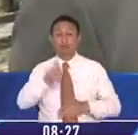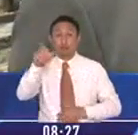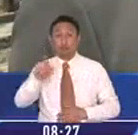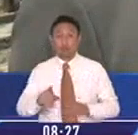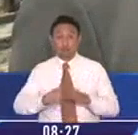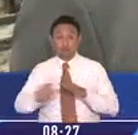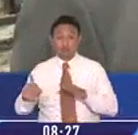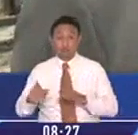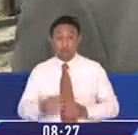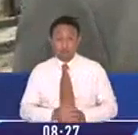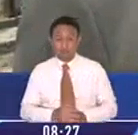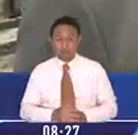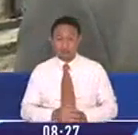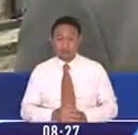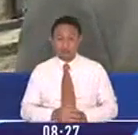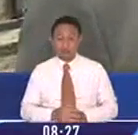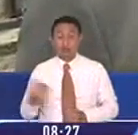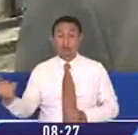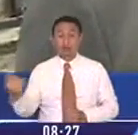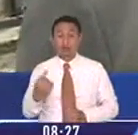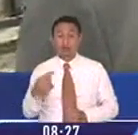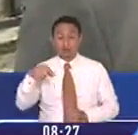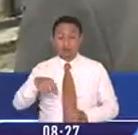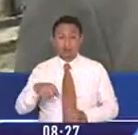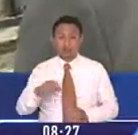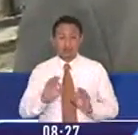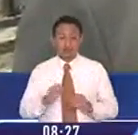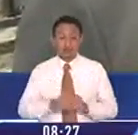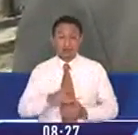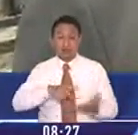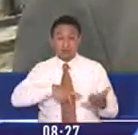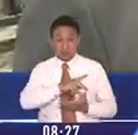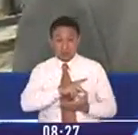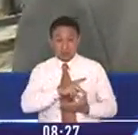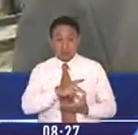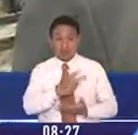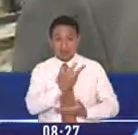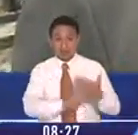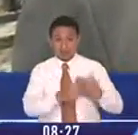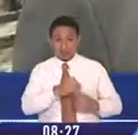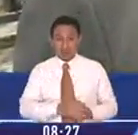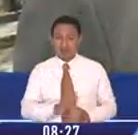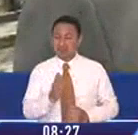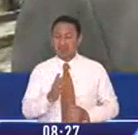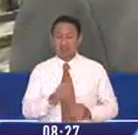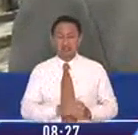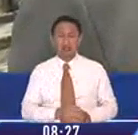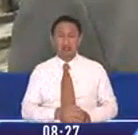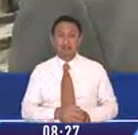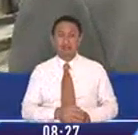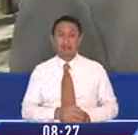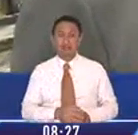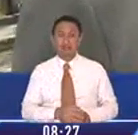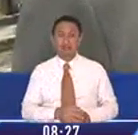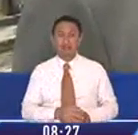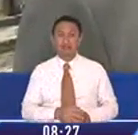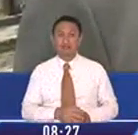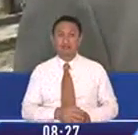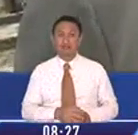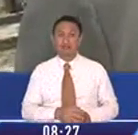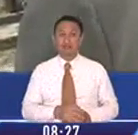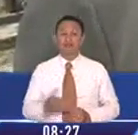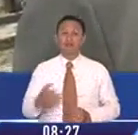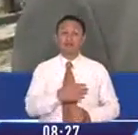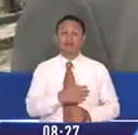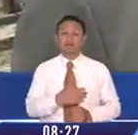prófugo, que no se hará presente para nada de las obligaciones alimenticias ni de reparto